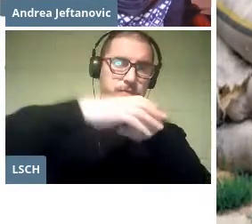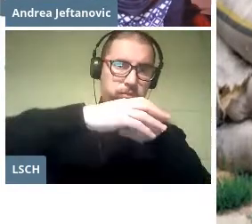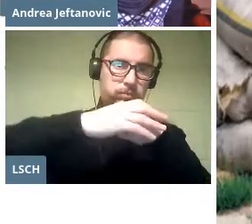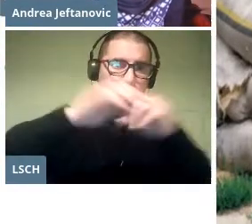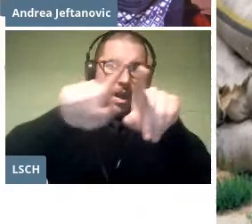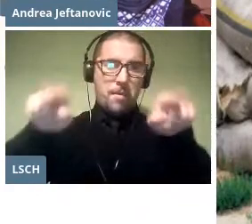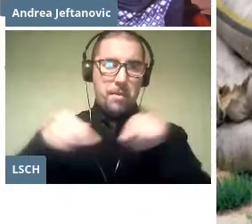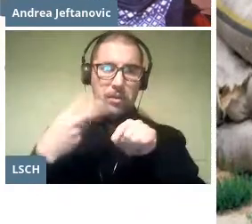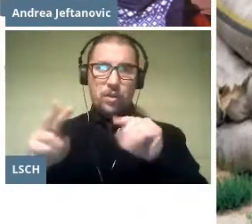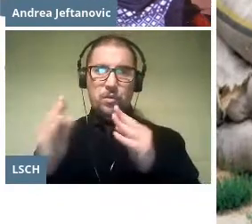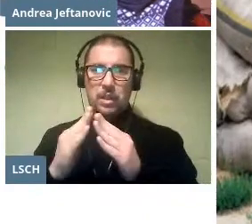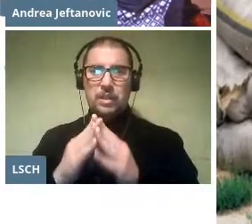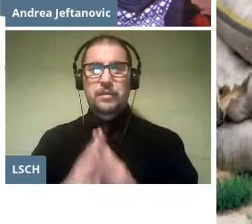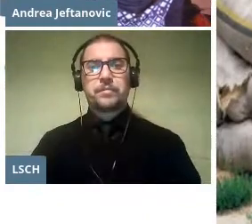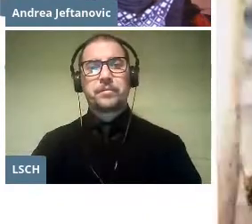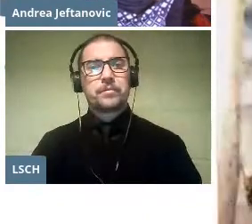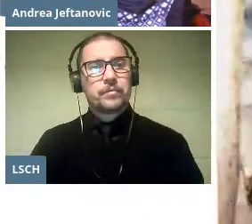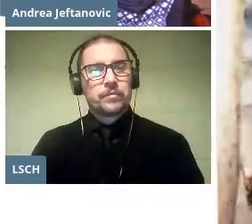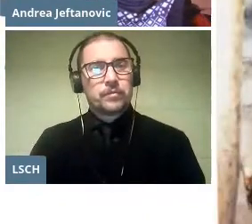casa.